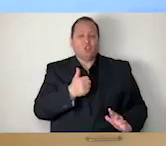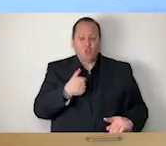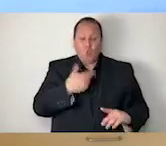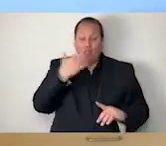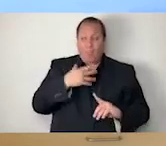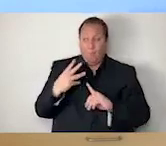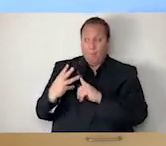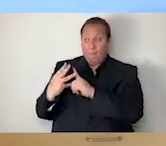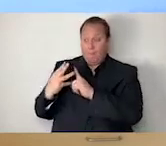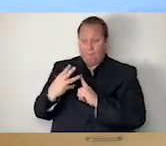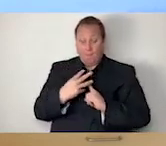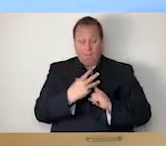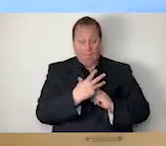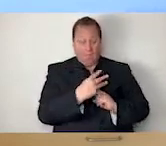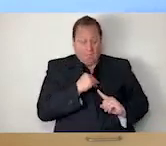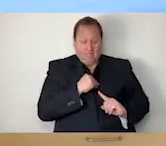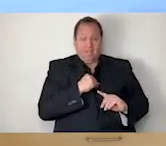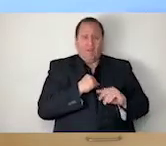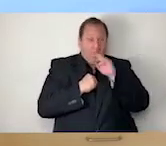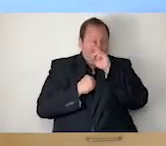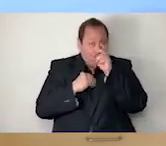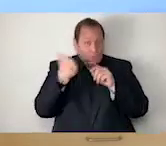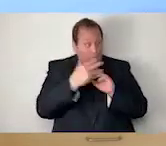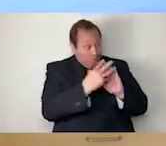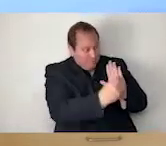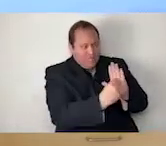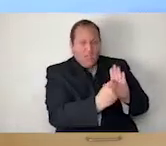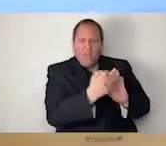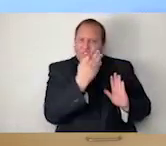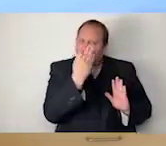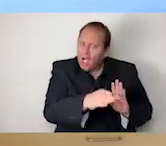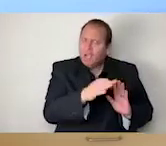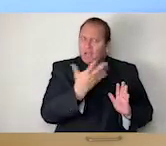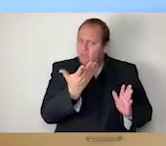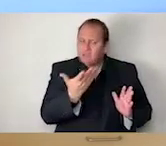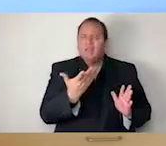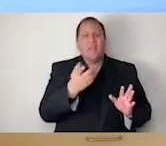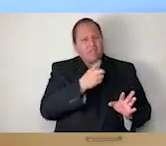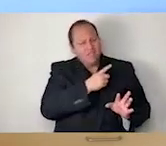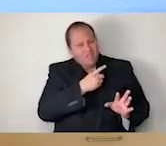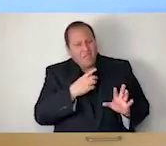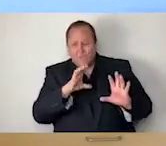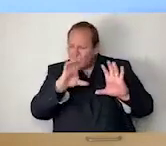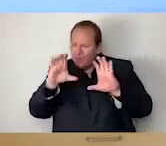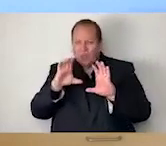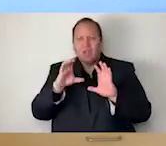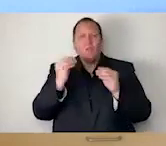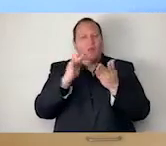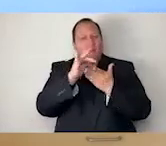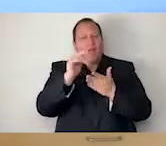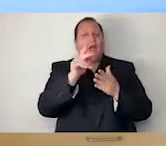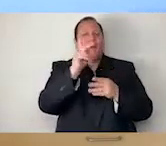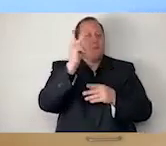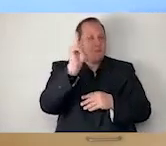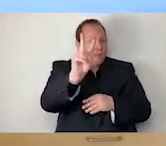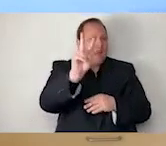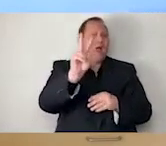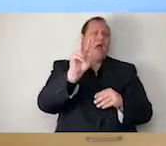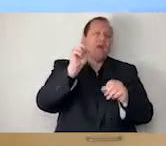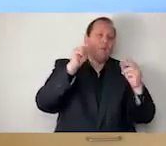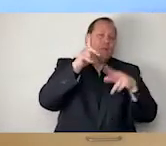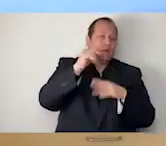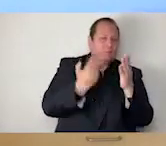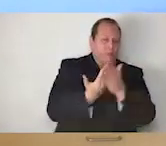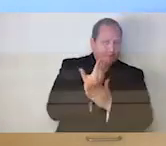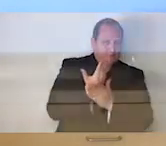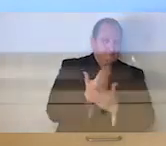perfectamente que es propensa no nomás a infectarse sino infectar a otra persona por eso tenemos que hacerlo para cuidar a los propios muchas gracias paz